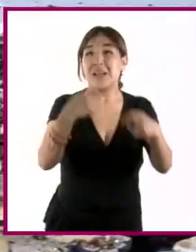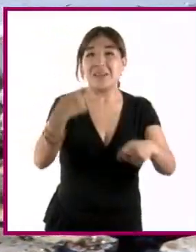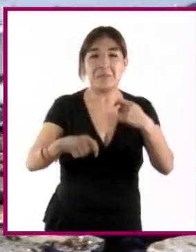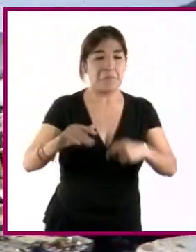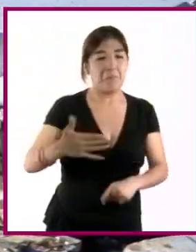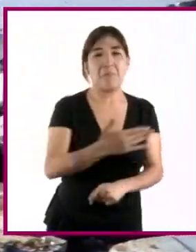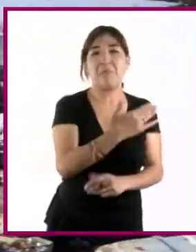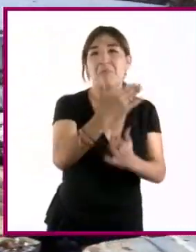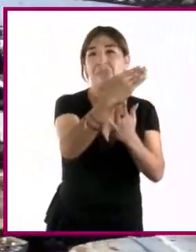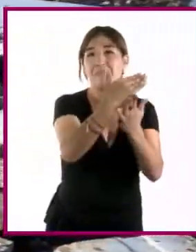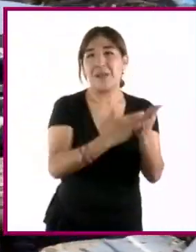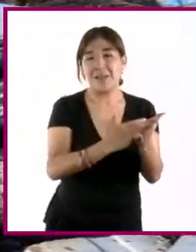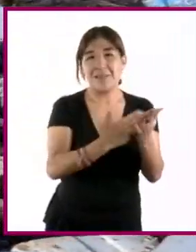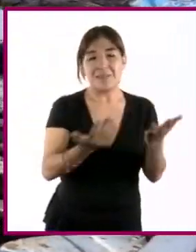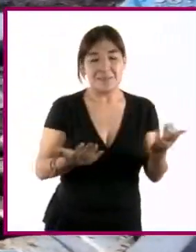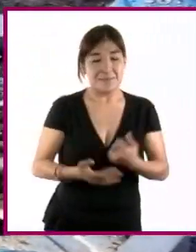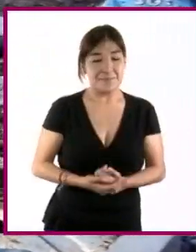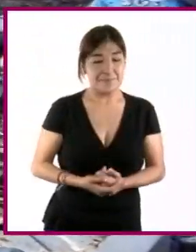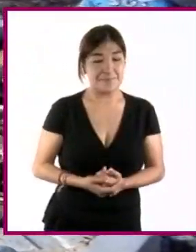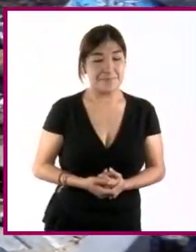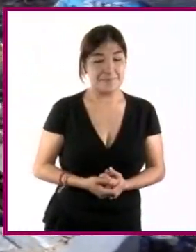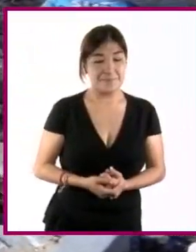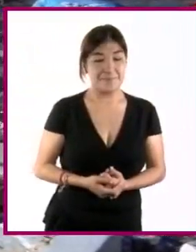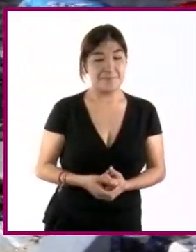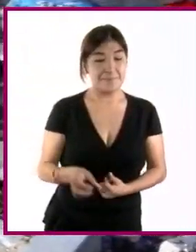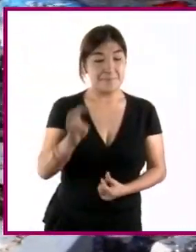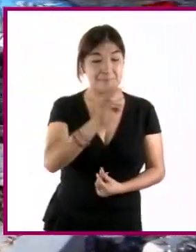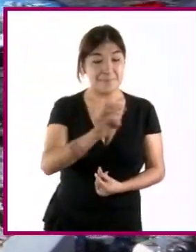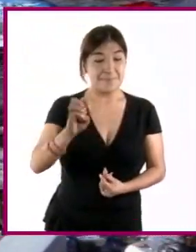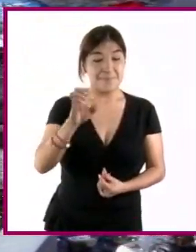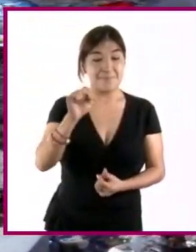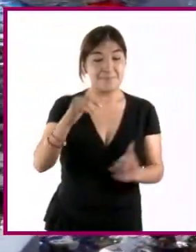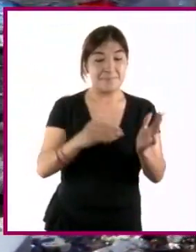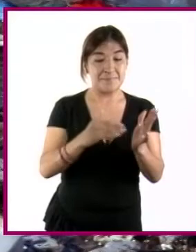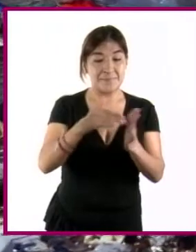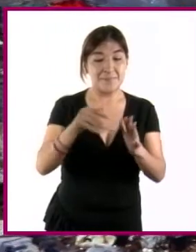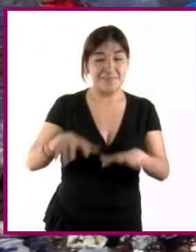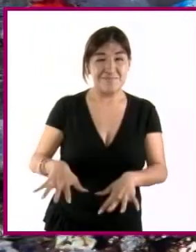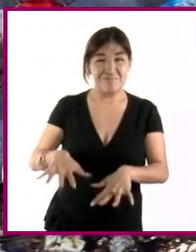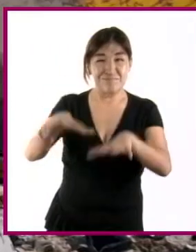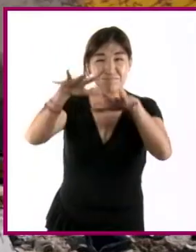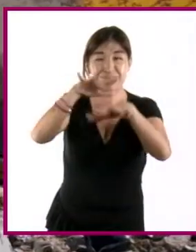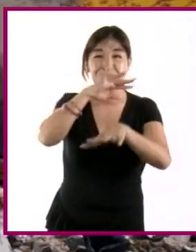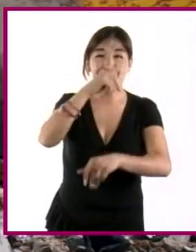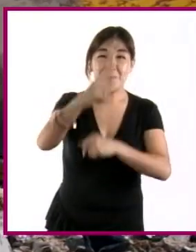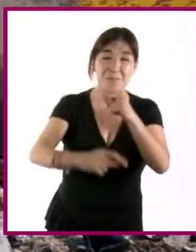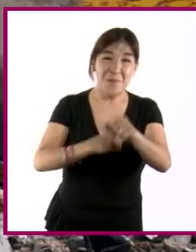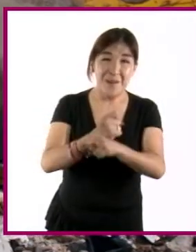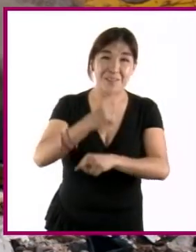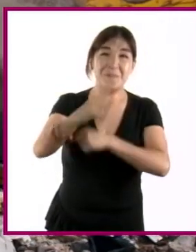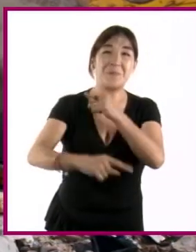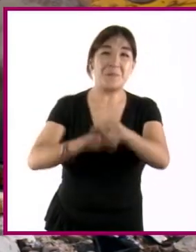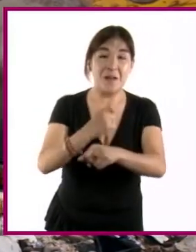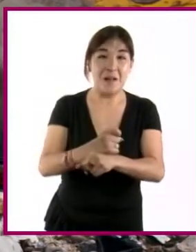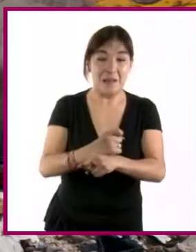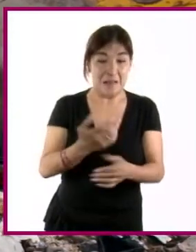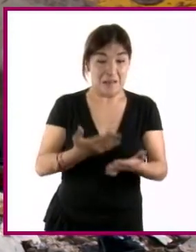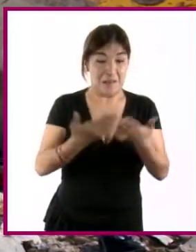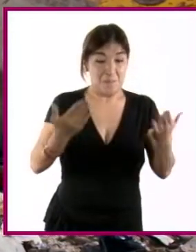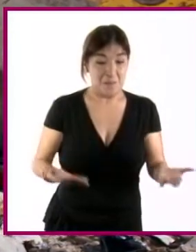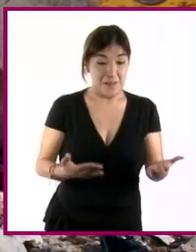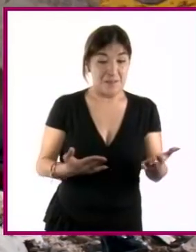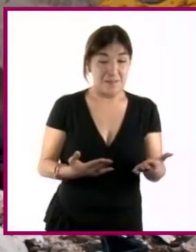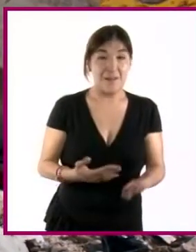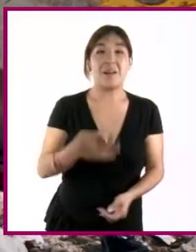produce aproximadamente 360 millones de toneladas de residuos plásticos cada año y actualmente solo 14%